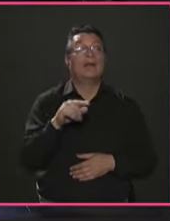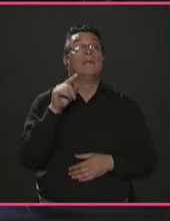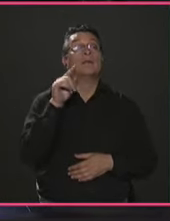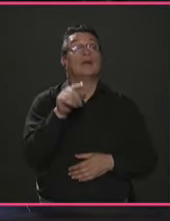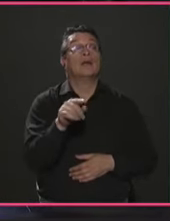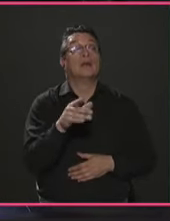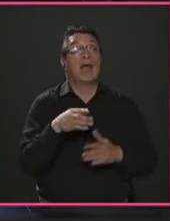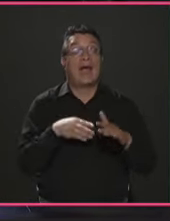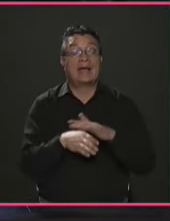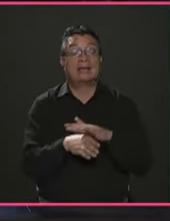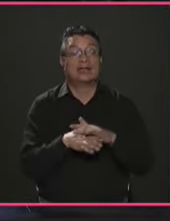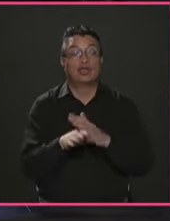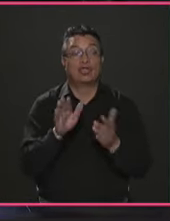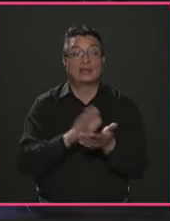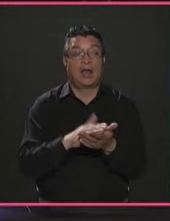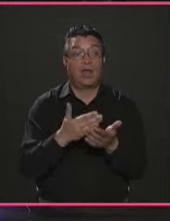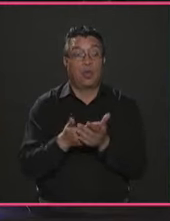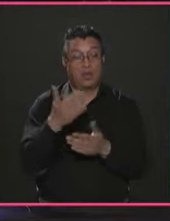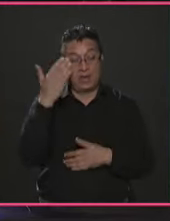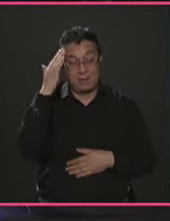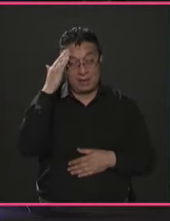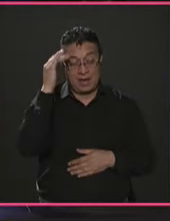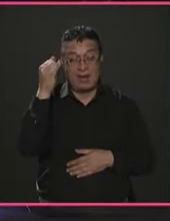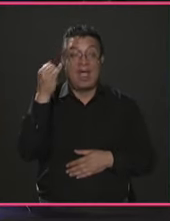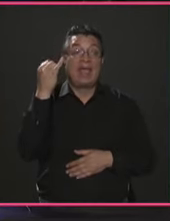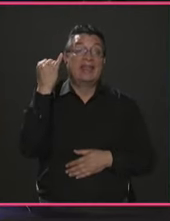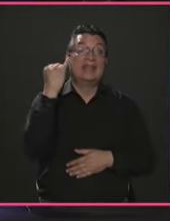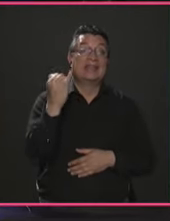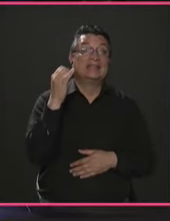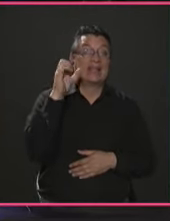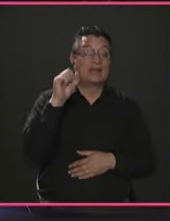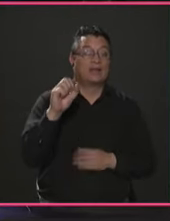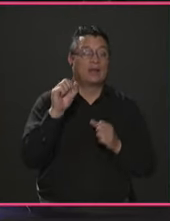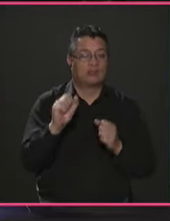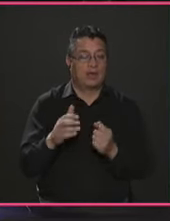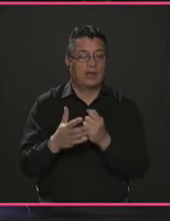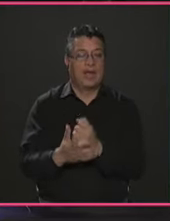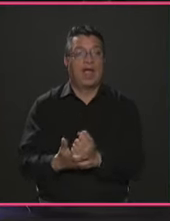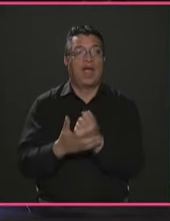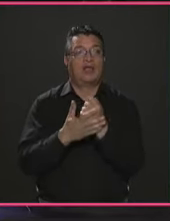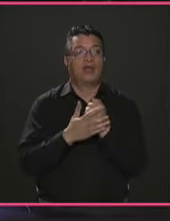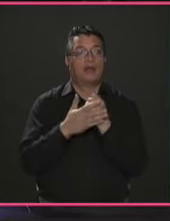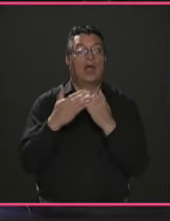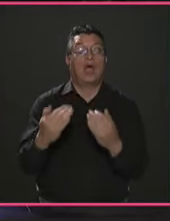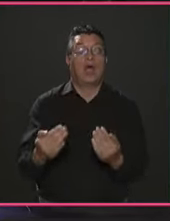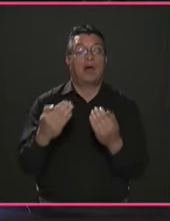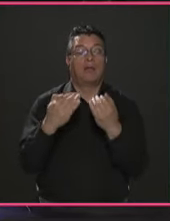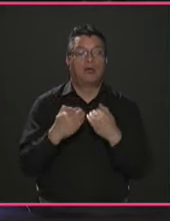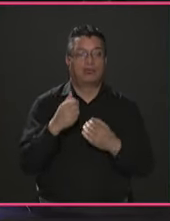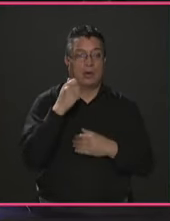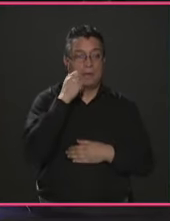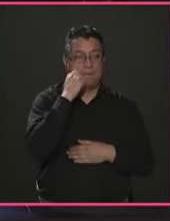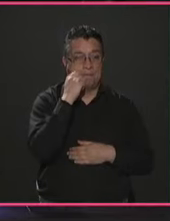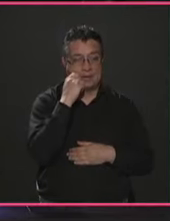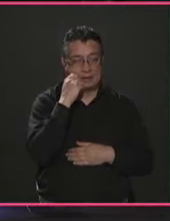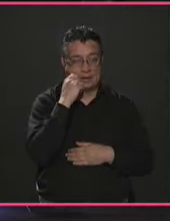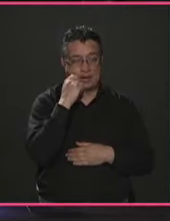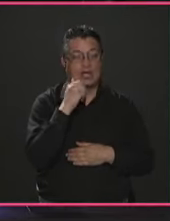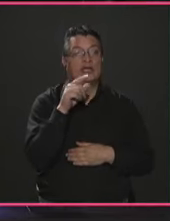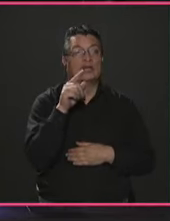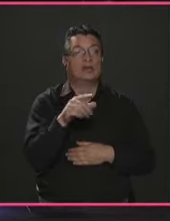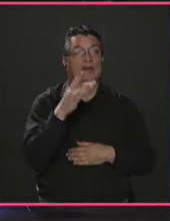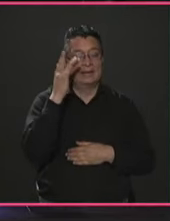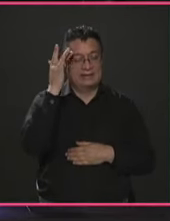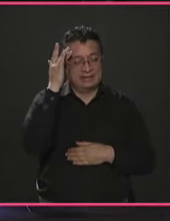servicios de salud mental es algo que la Inteligencia artificial nos podría ayudar apoyo personal realizado porque la